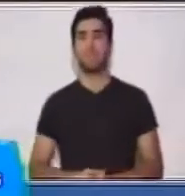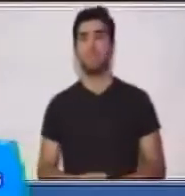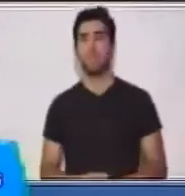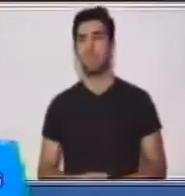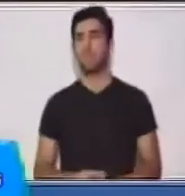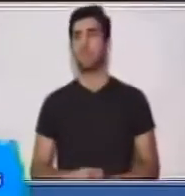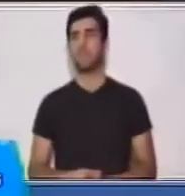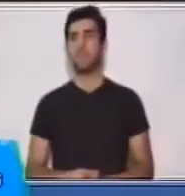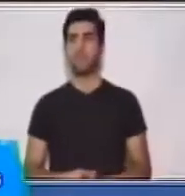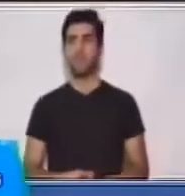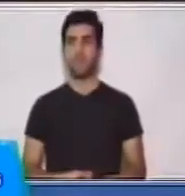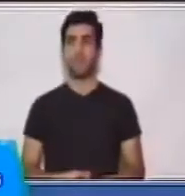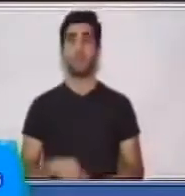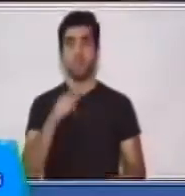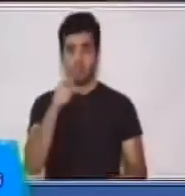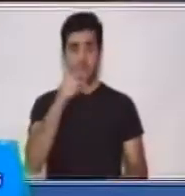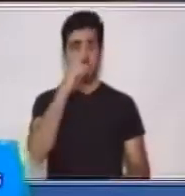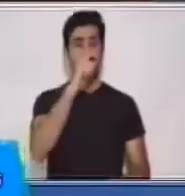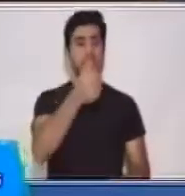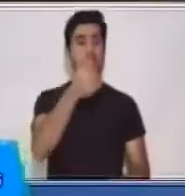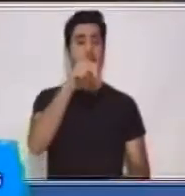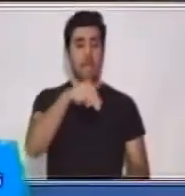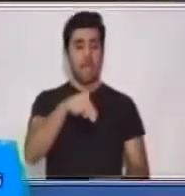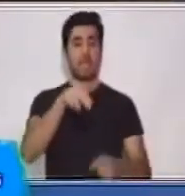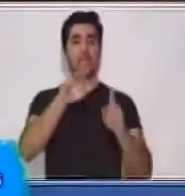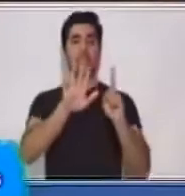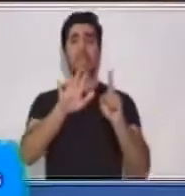a ser igual. Recordemos, opuesto